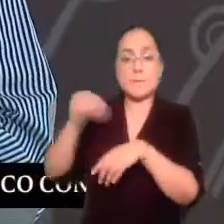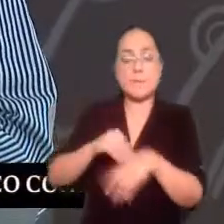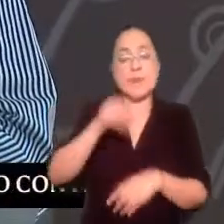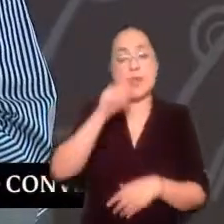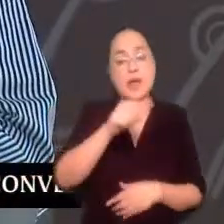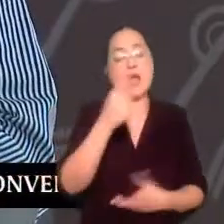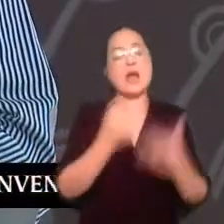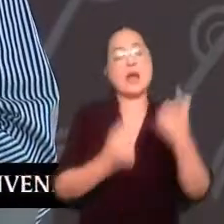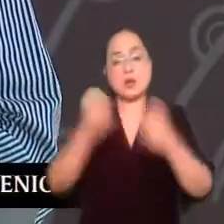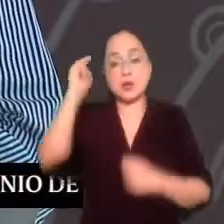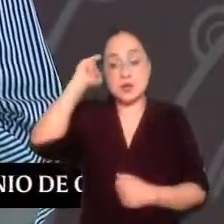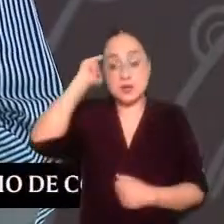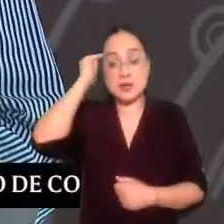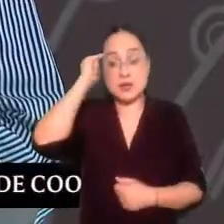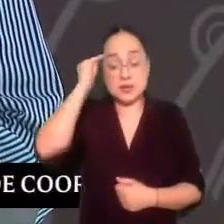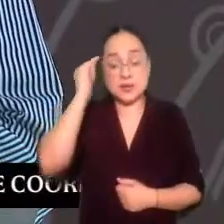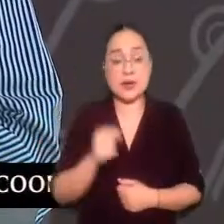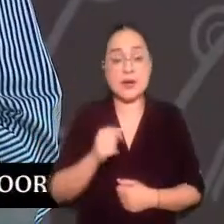indígenas, que son ampliaciones.